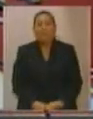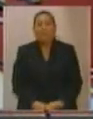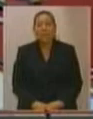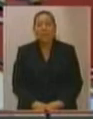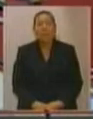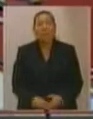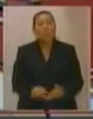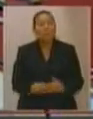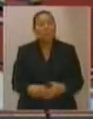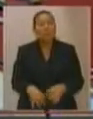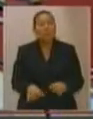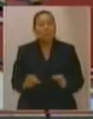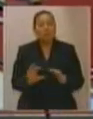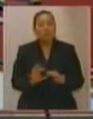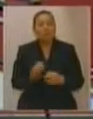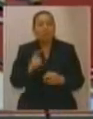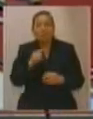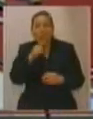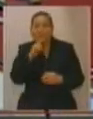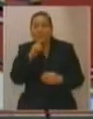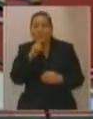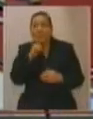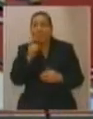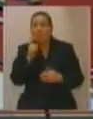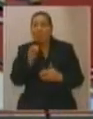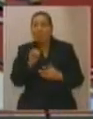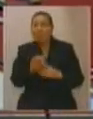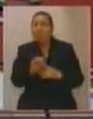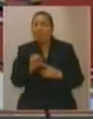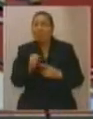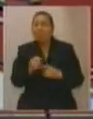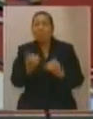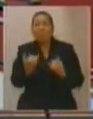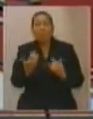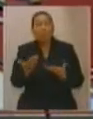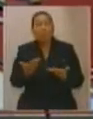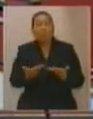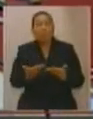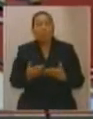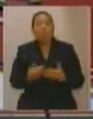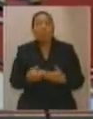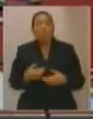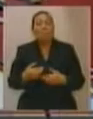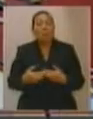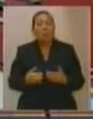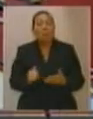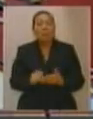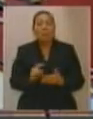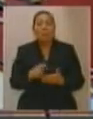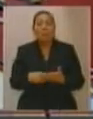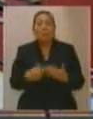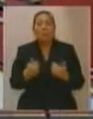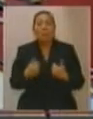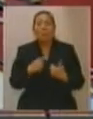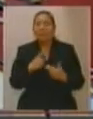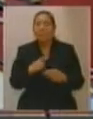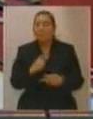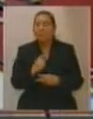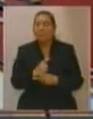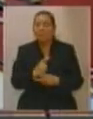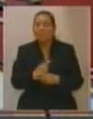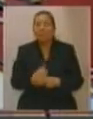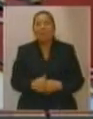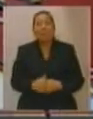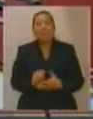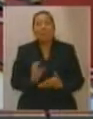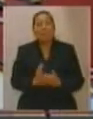que es relevante esa unión entre hombre y mujer para la sociedad, porque de ahí se deriva una prole que tiene que ser cuidada, que tiene que